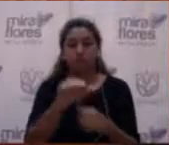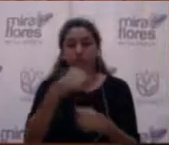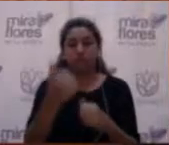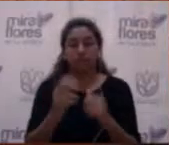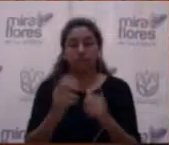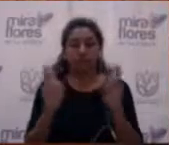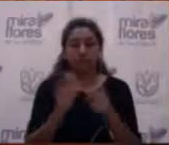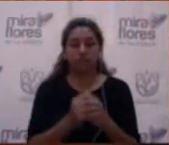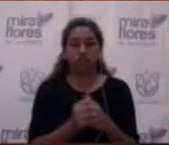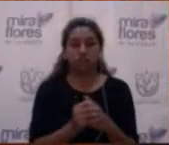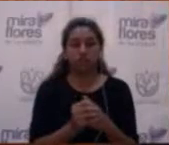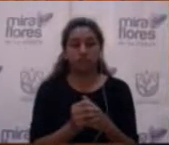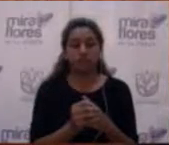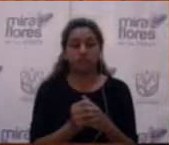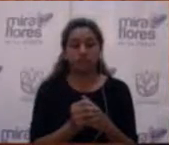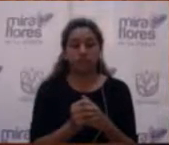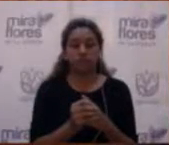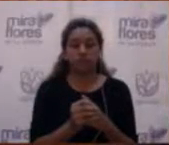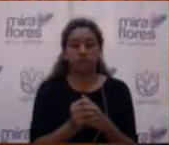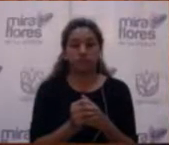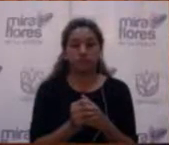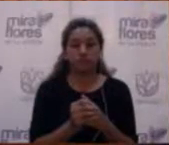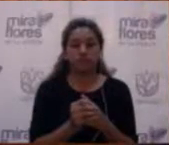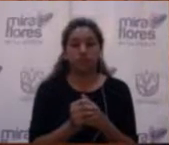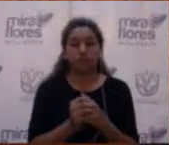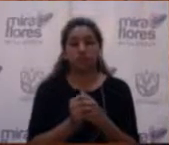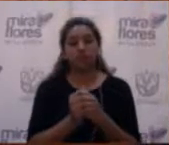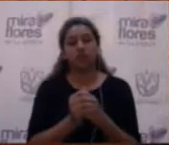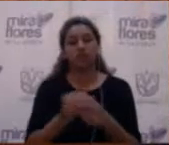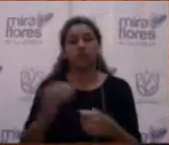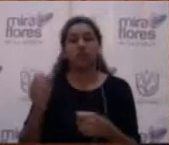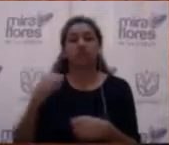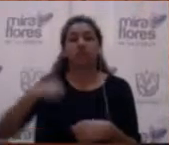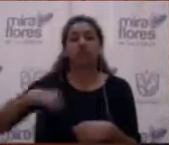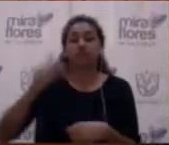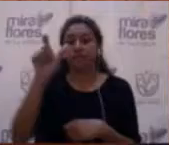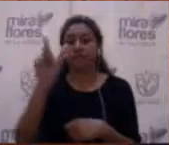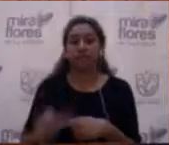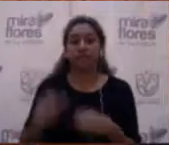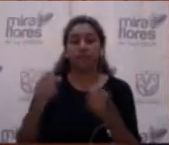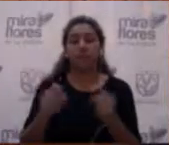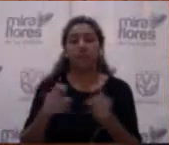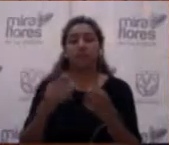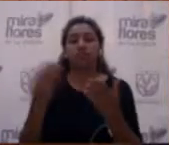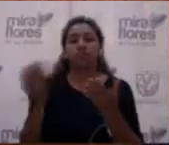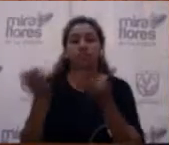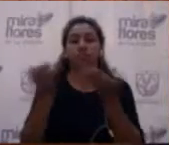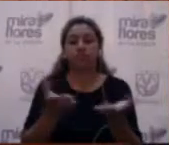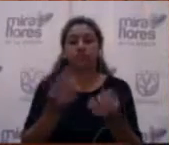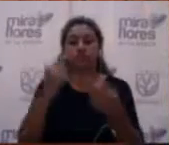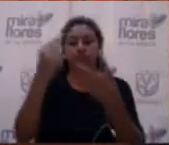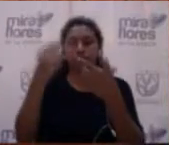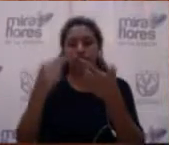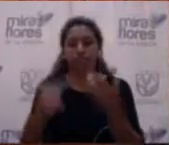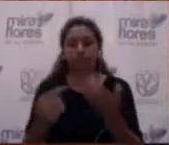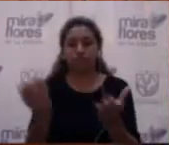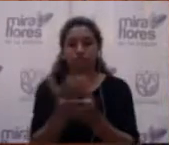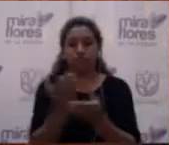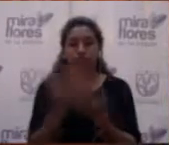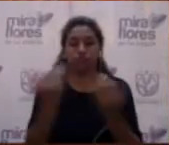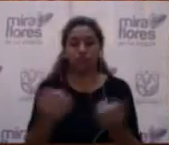favor. Estación despacho. Señor alcalde, la Secretaría General ha recibido diversa documentación, la misma que va a dar